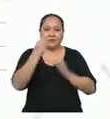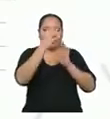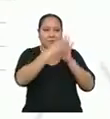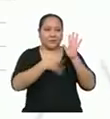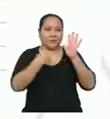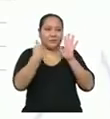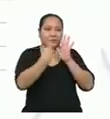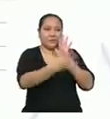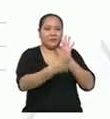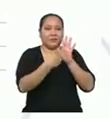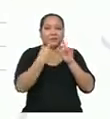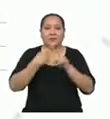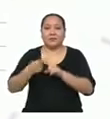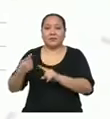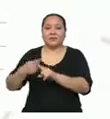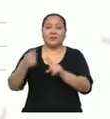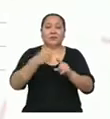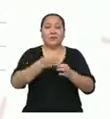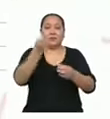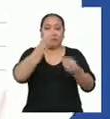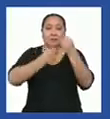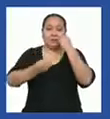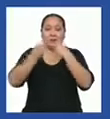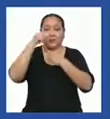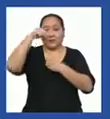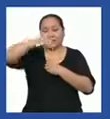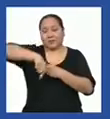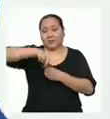Sobre la variedad de la gastronomía peruana.